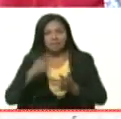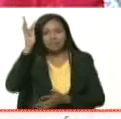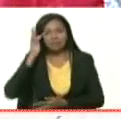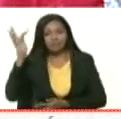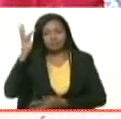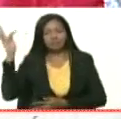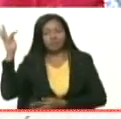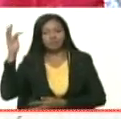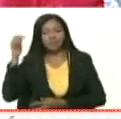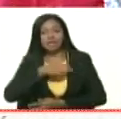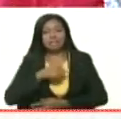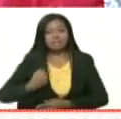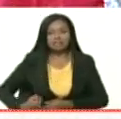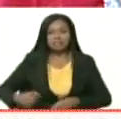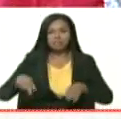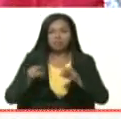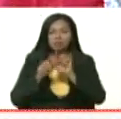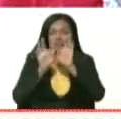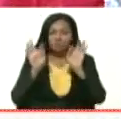china, de los valores chinos,